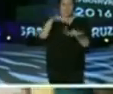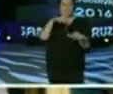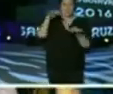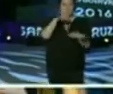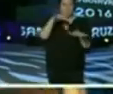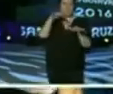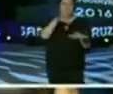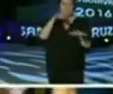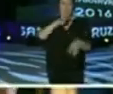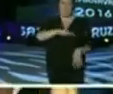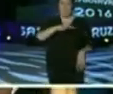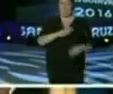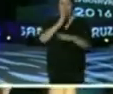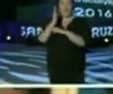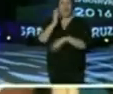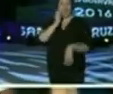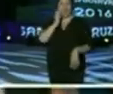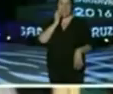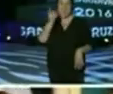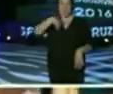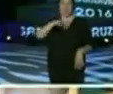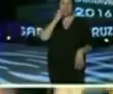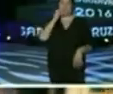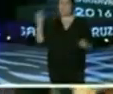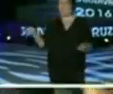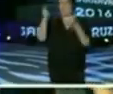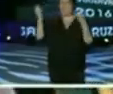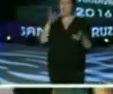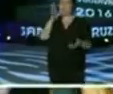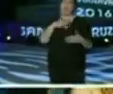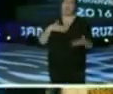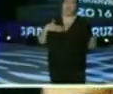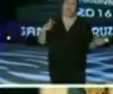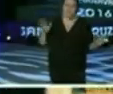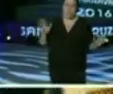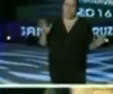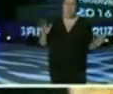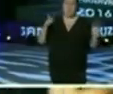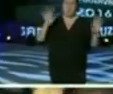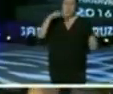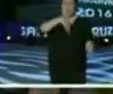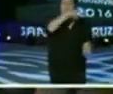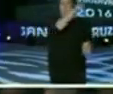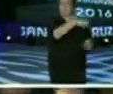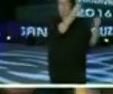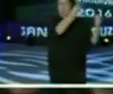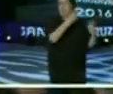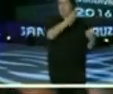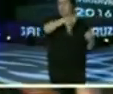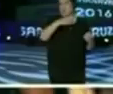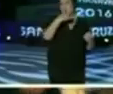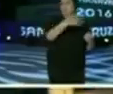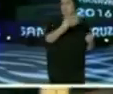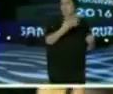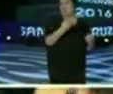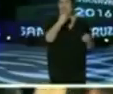Va a ser la promoción, se lo hacemos al gobierno griego, pero porque queremos. Pero nosotros, para fomentar esto a las autoridades, hemos querido pues hacer una